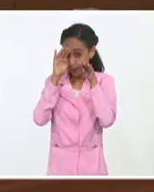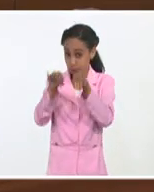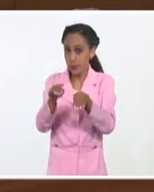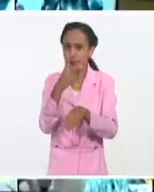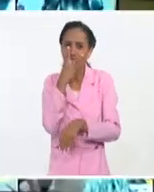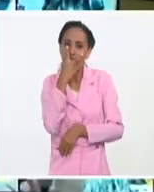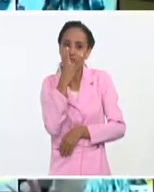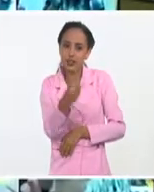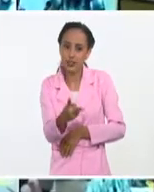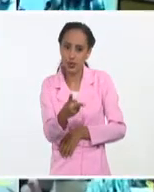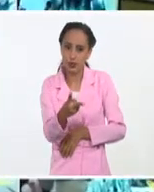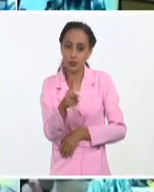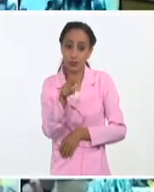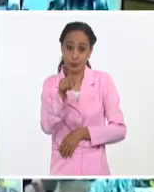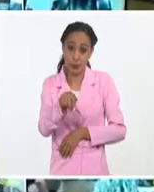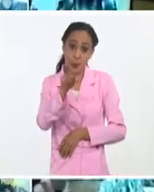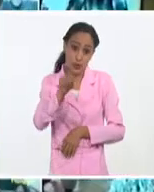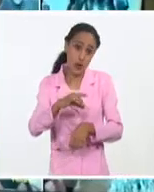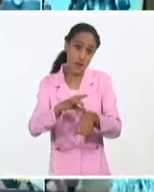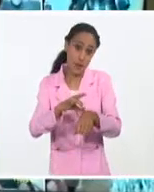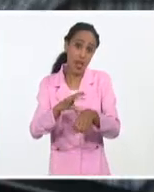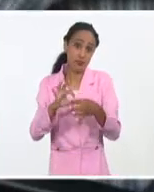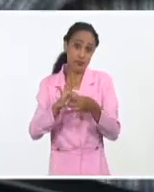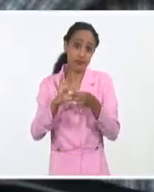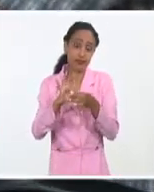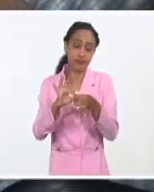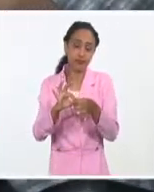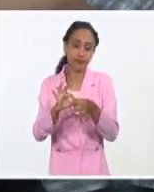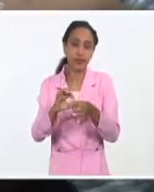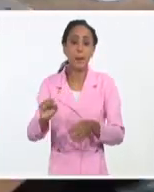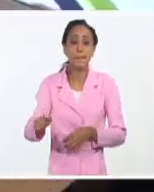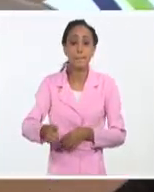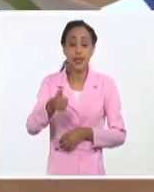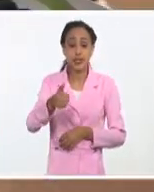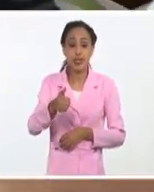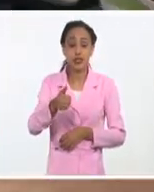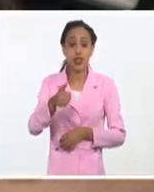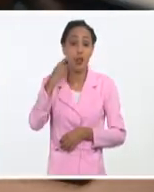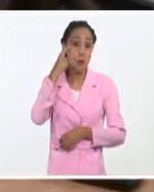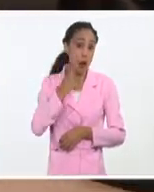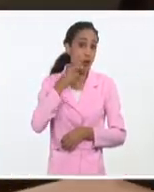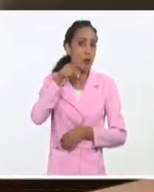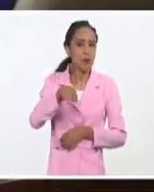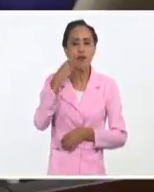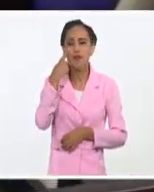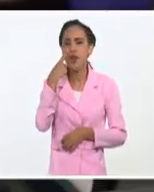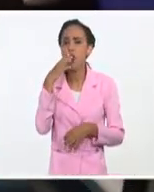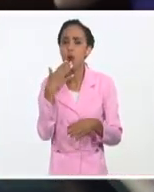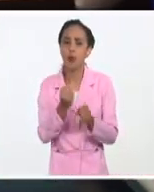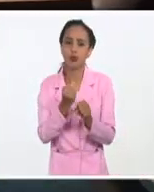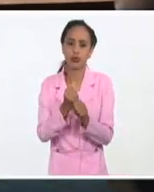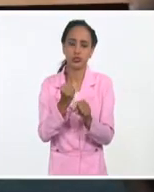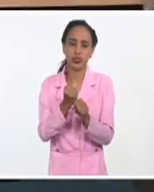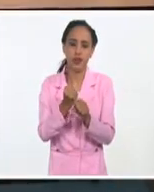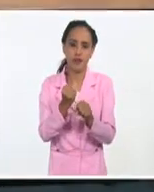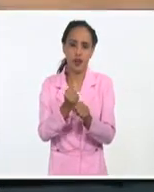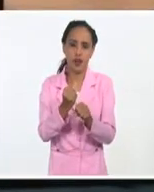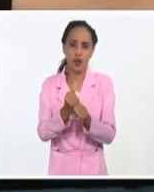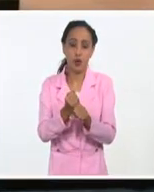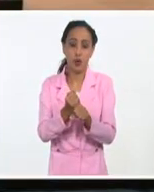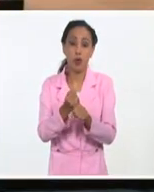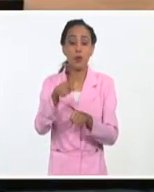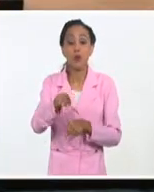hospitales COVID. El presidente y el primer ministro encabezaron también la reunión del Grupo Temporal de Trabajo para el Enfrentamiento a la COVID-19, en la que 12